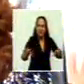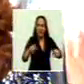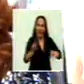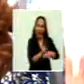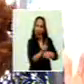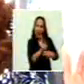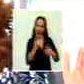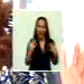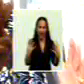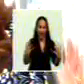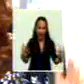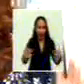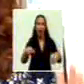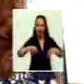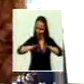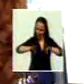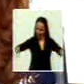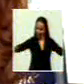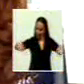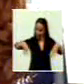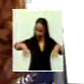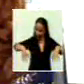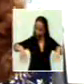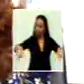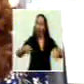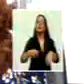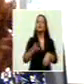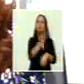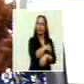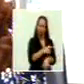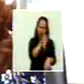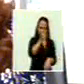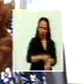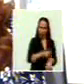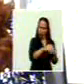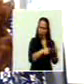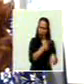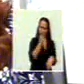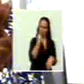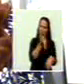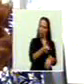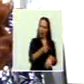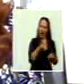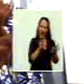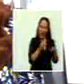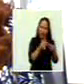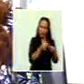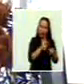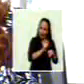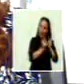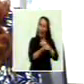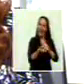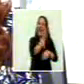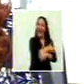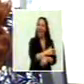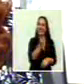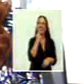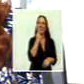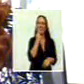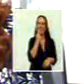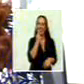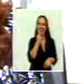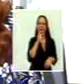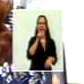esos botalones, hasta que esta gente descubrió que se podían hacer de carbonato, eran de acero, muy